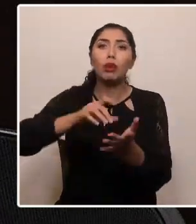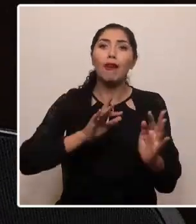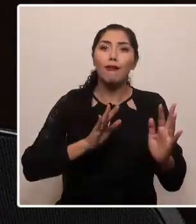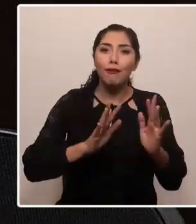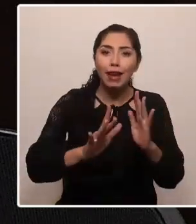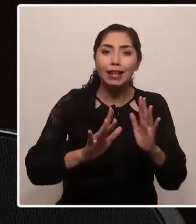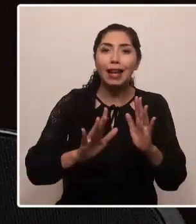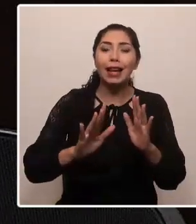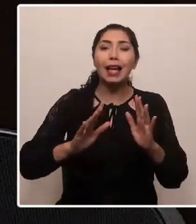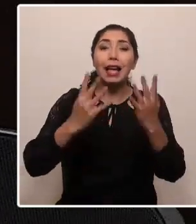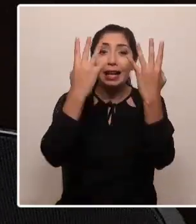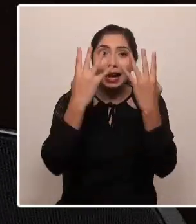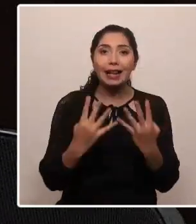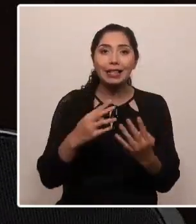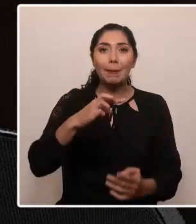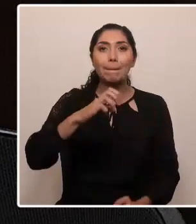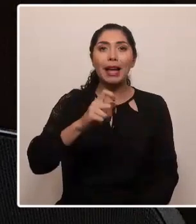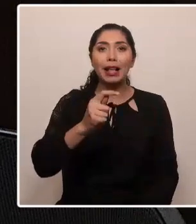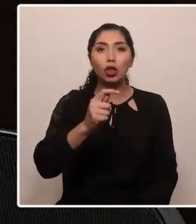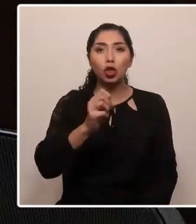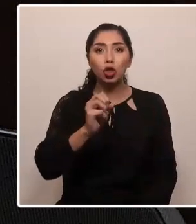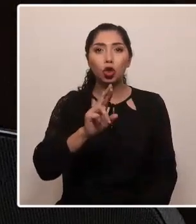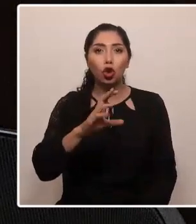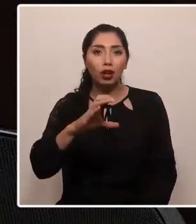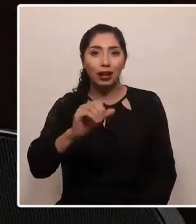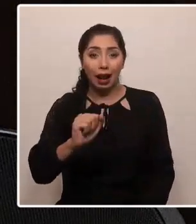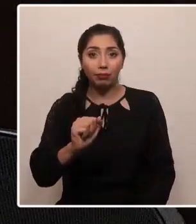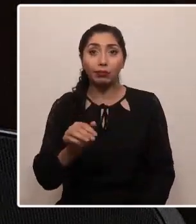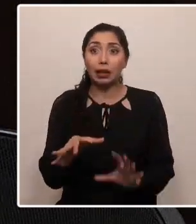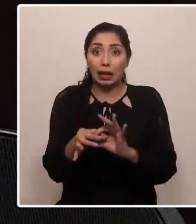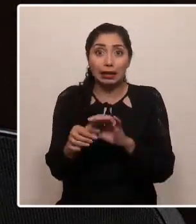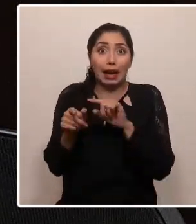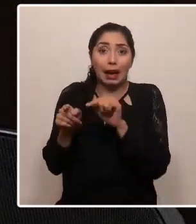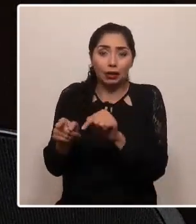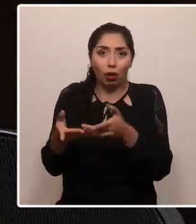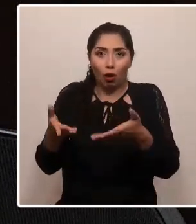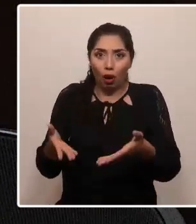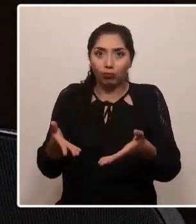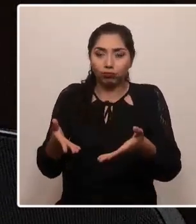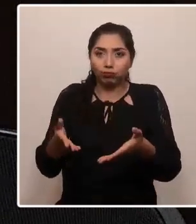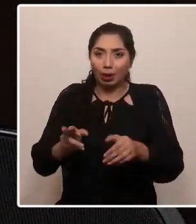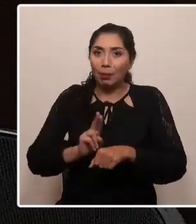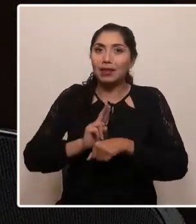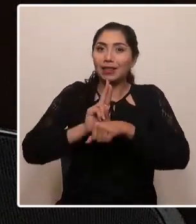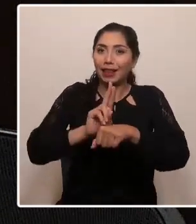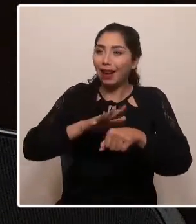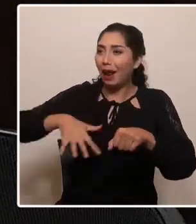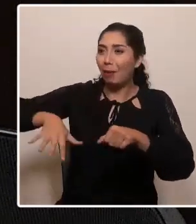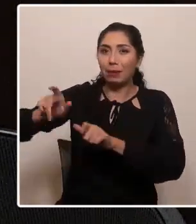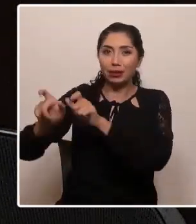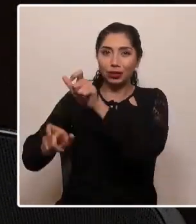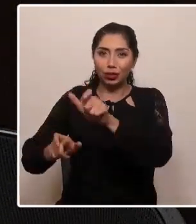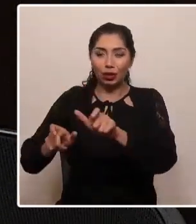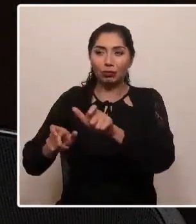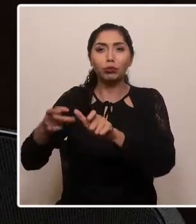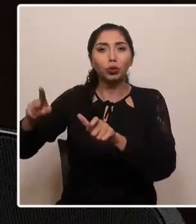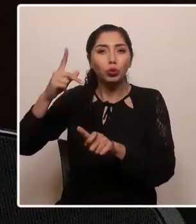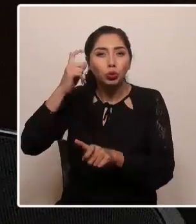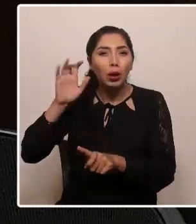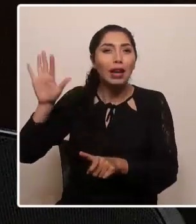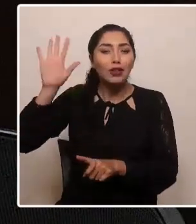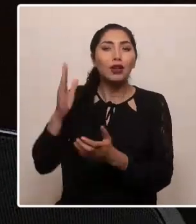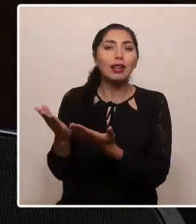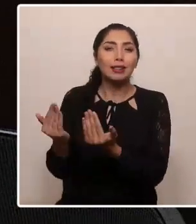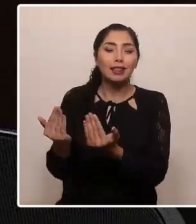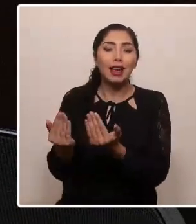Petorca. Mecanismo que hoy pudo traer las voces de nuestro distrito 6 a la convención, sus sueños y anhelos para la nueva constitución. ¿Y